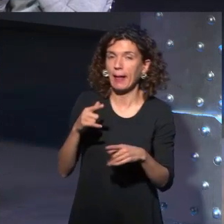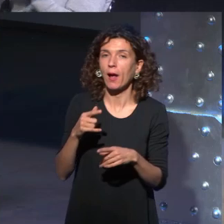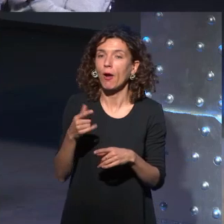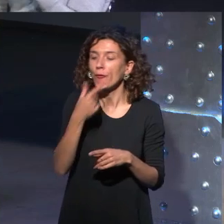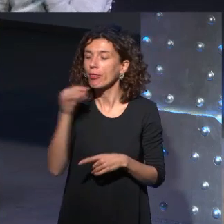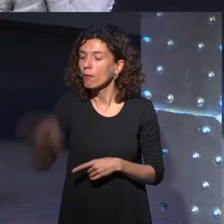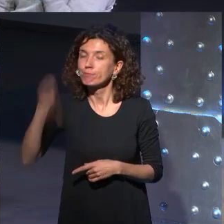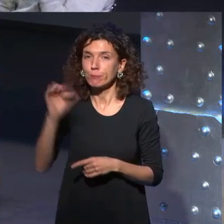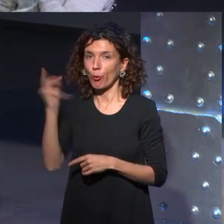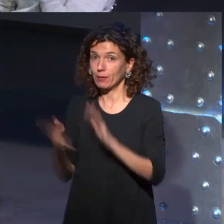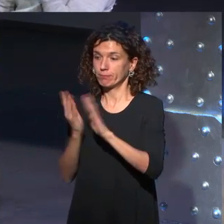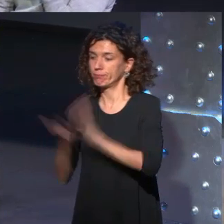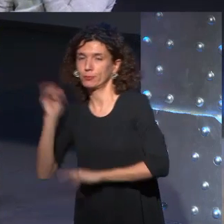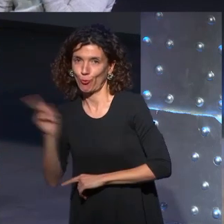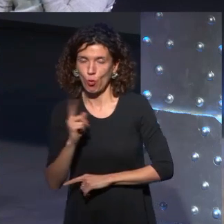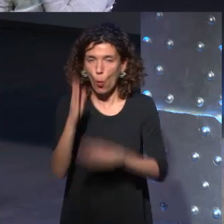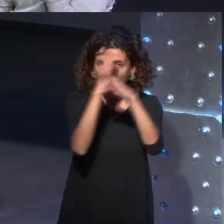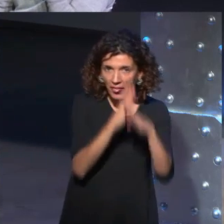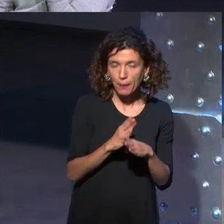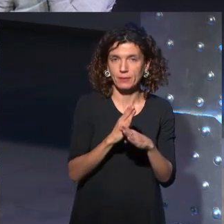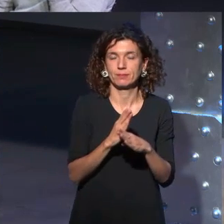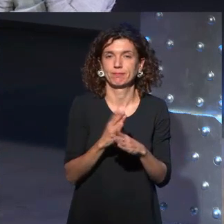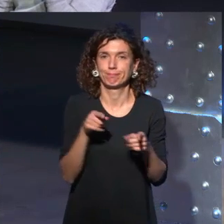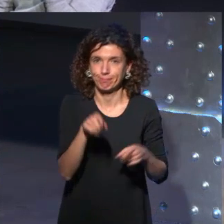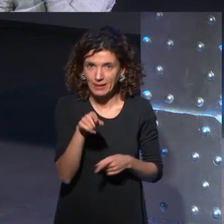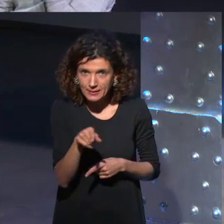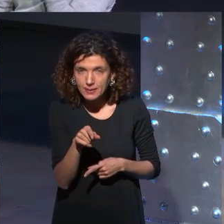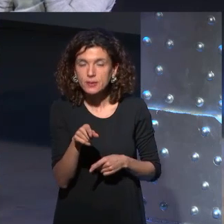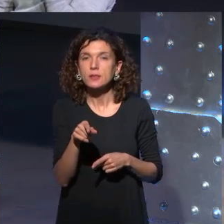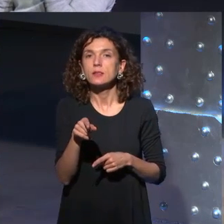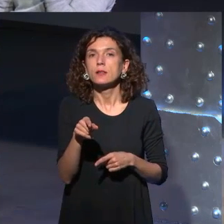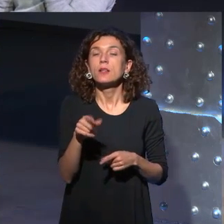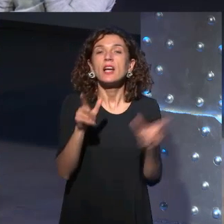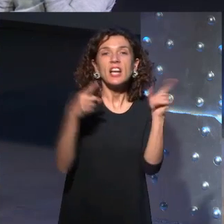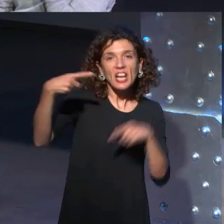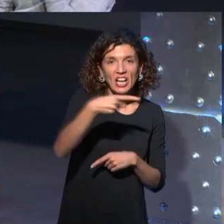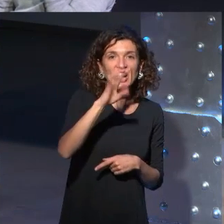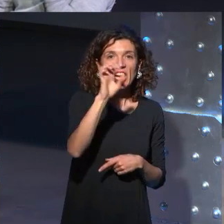perros. De ahí viene penus. Genuino. ¿Saben de dónde viene genuino?